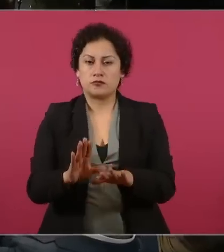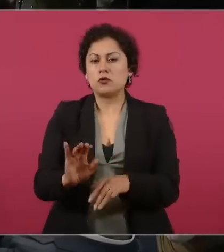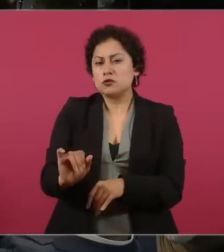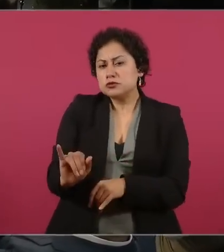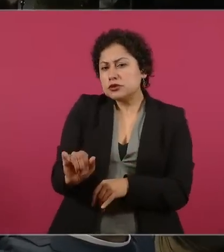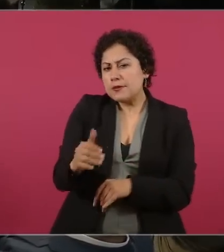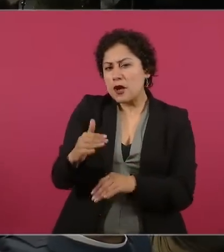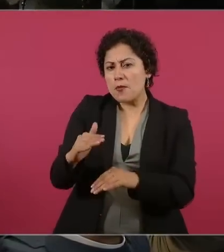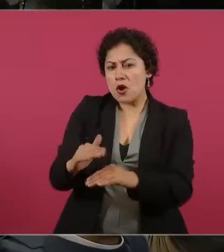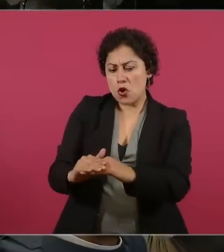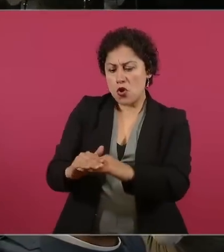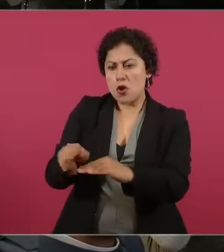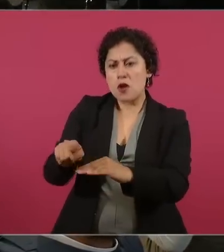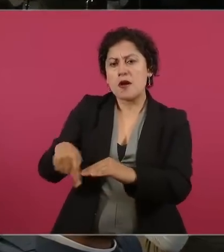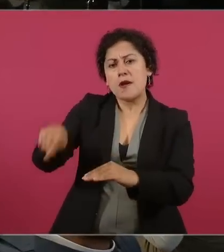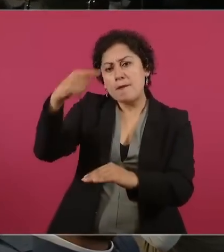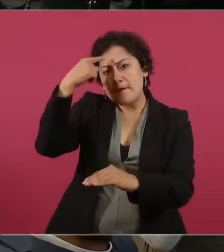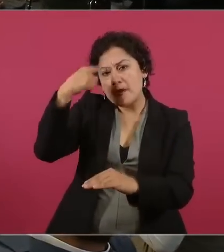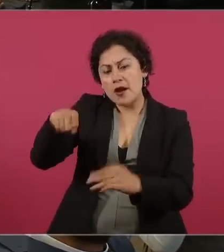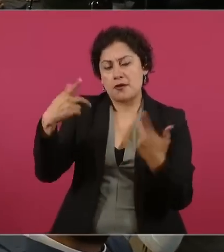maestros y va a ir subiendo